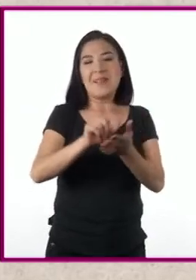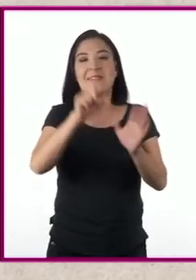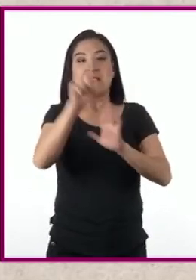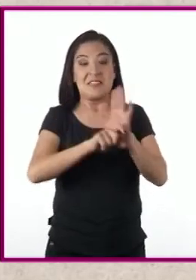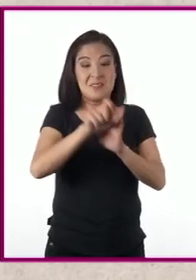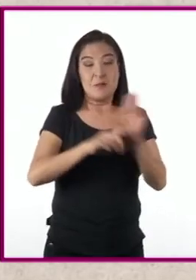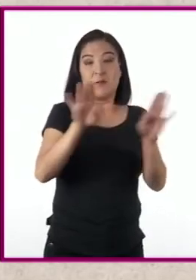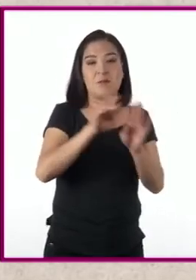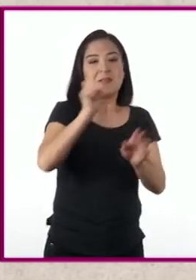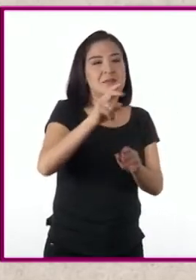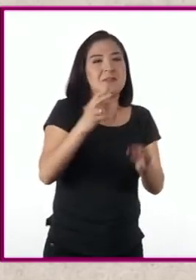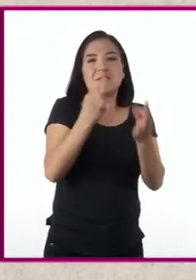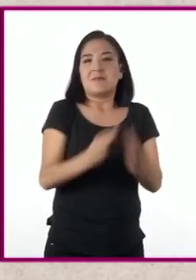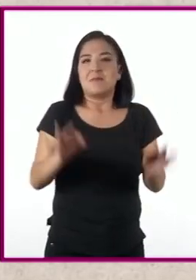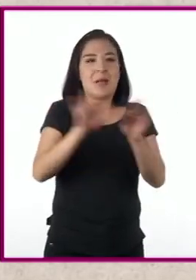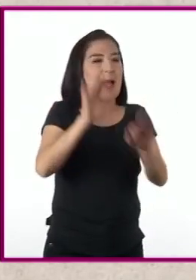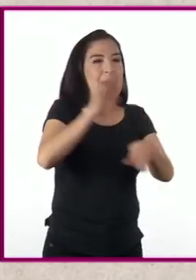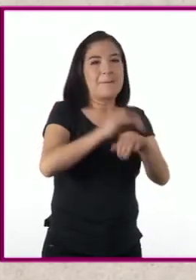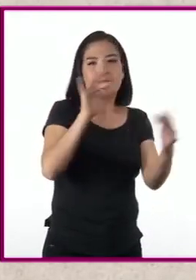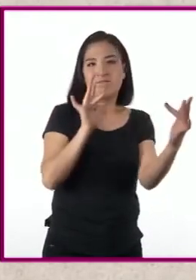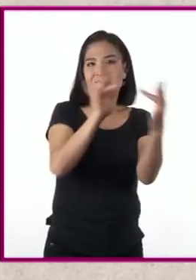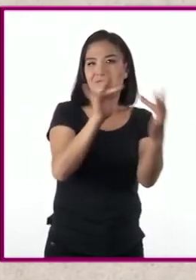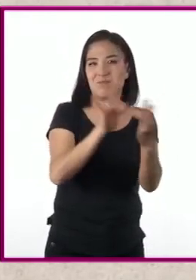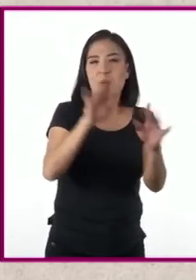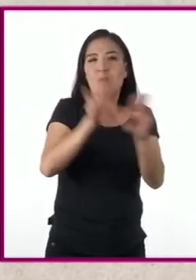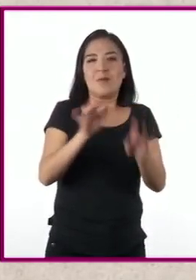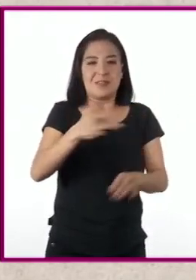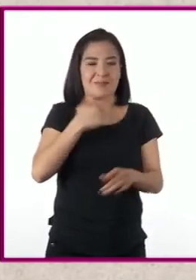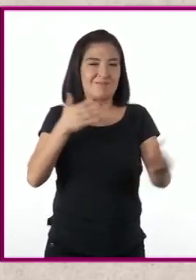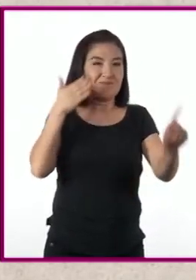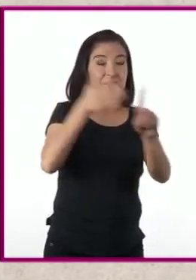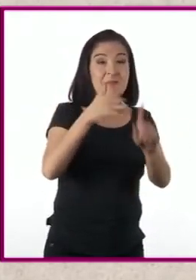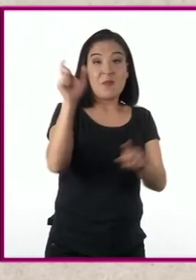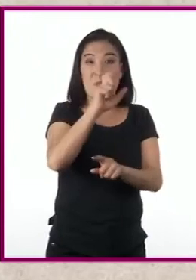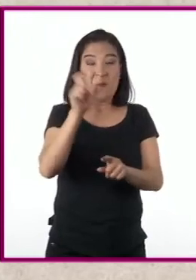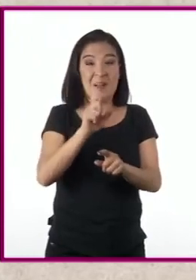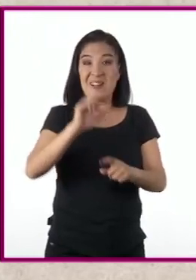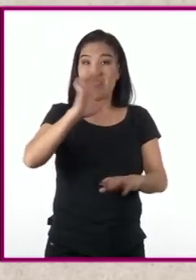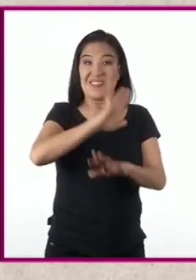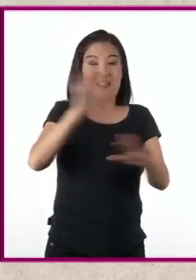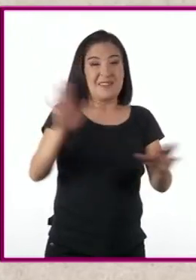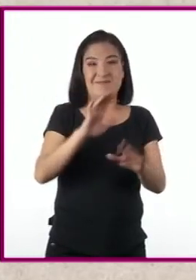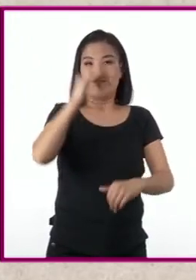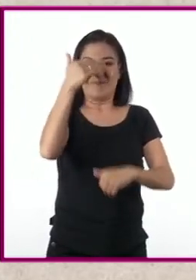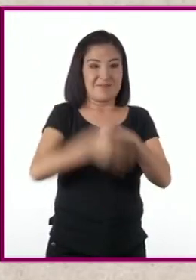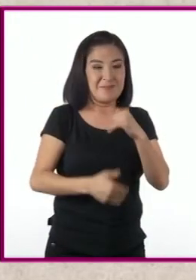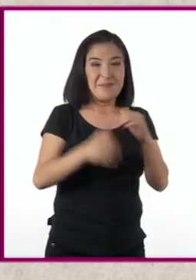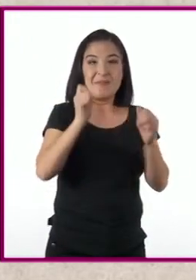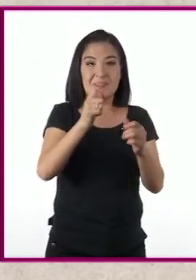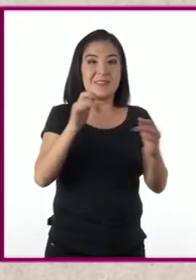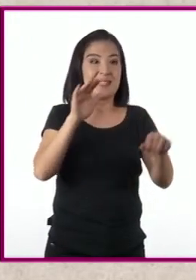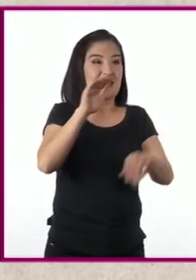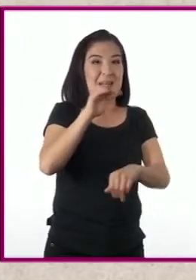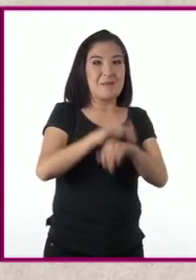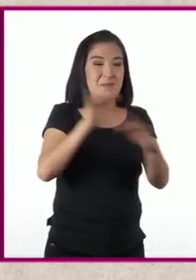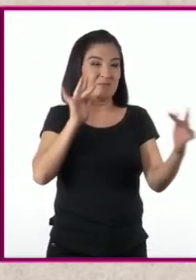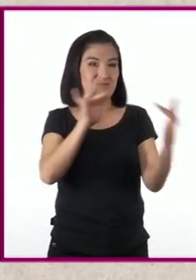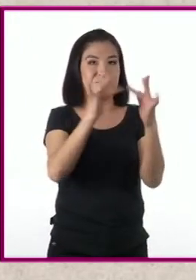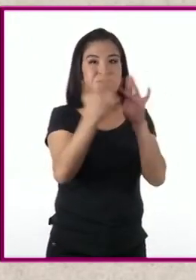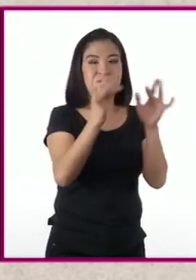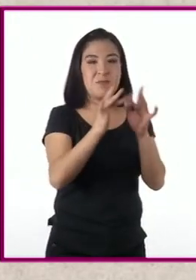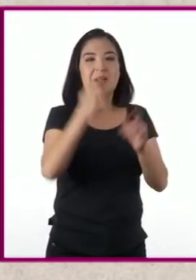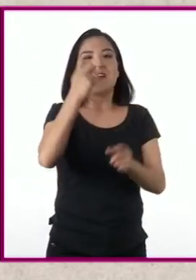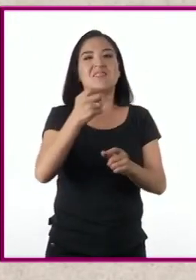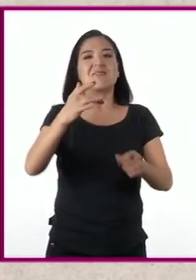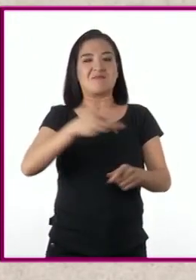tarea primordial de desarrollo y enfoque. Cuando se quita la línea vital de un adolescente con sus amigos, habrá una